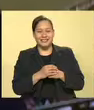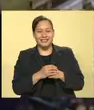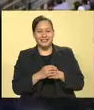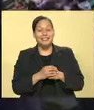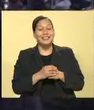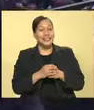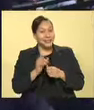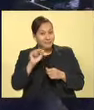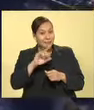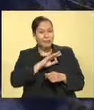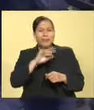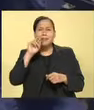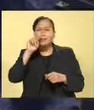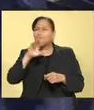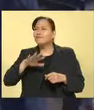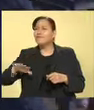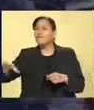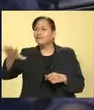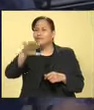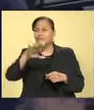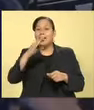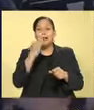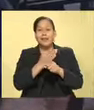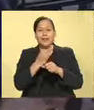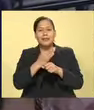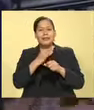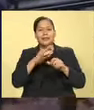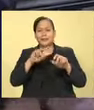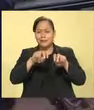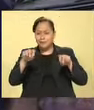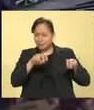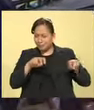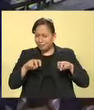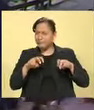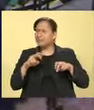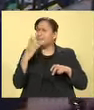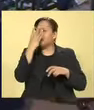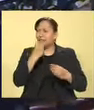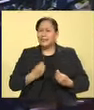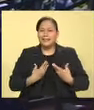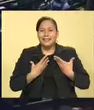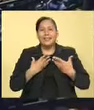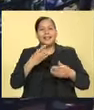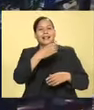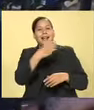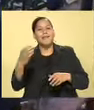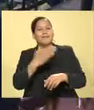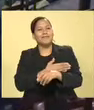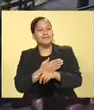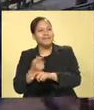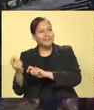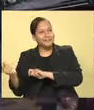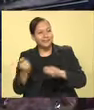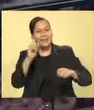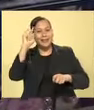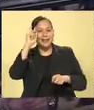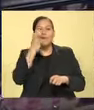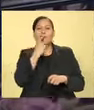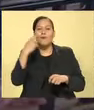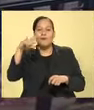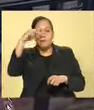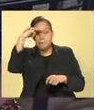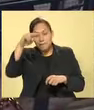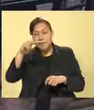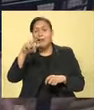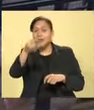Y como ya pudieron ver, se disfruta de un gran ambiente aquí en el Foro Sol, en este campo de béisbol, con los Diablos Rojos del